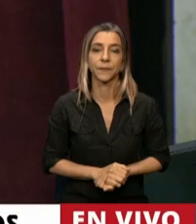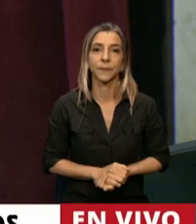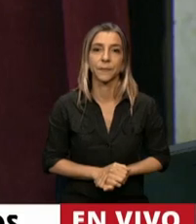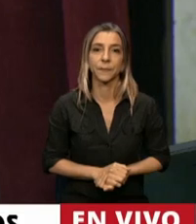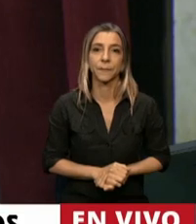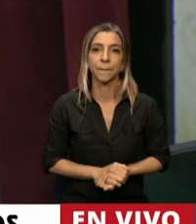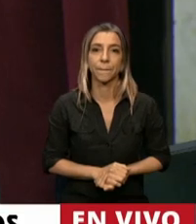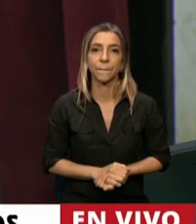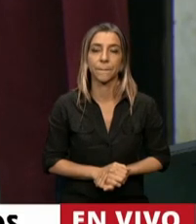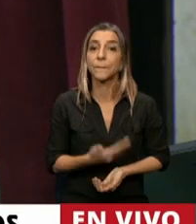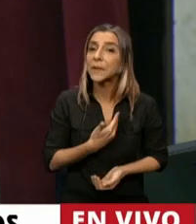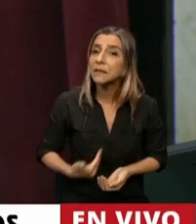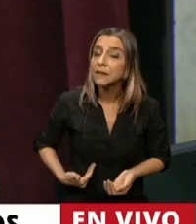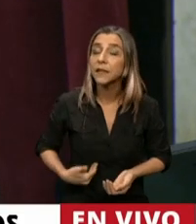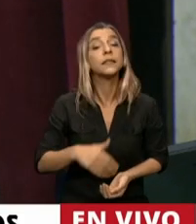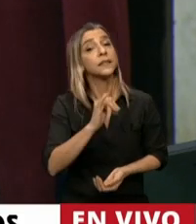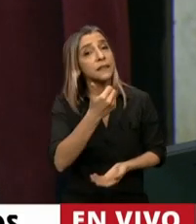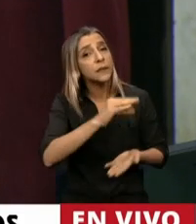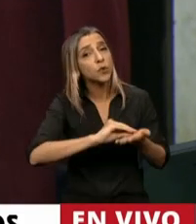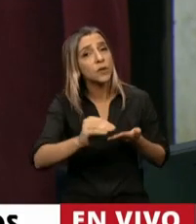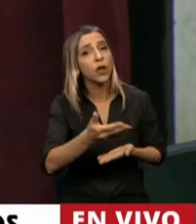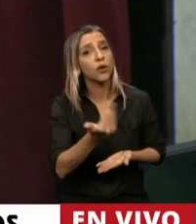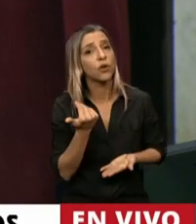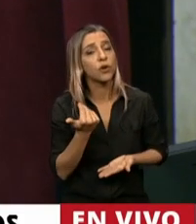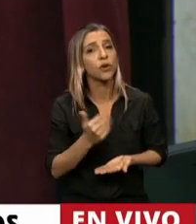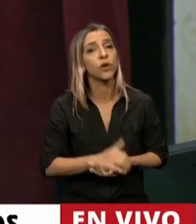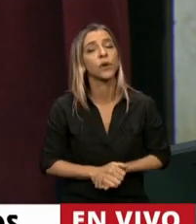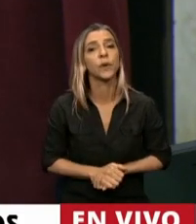Presidente. Lo escucho, diputado.